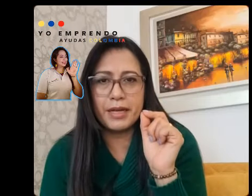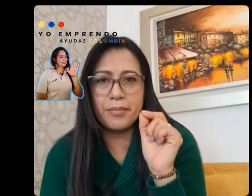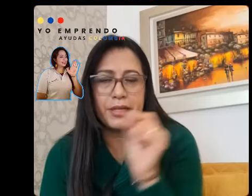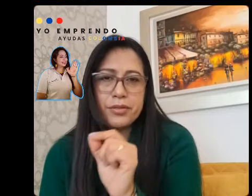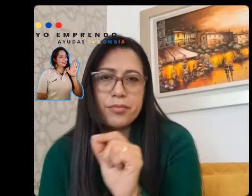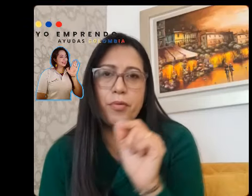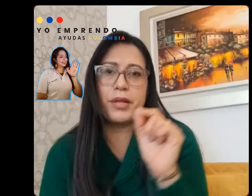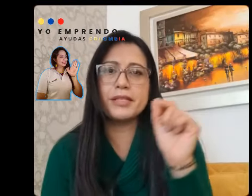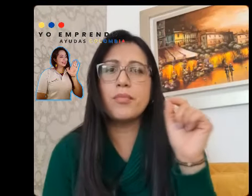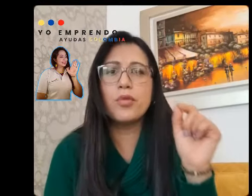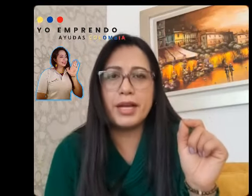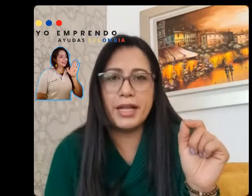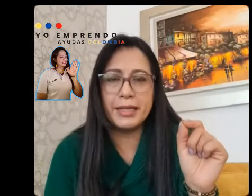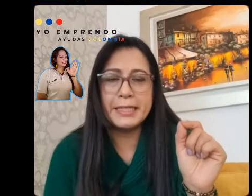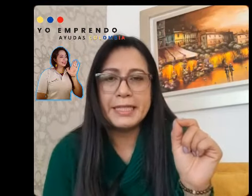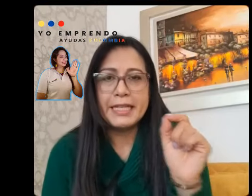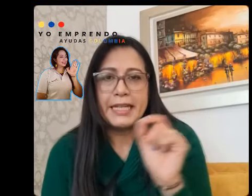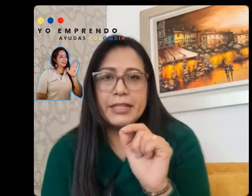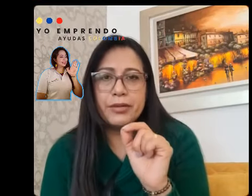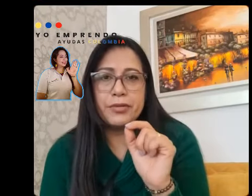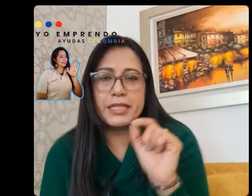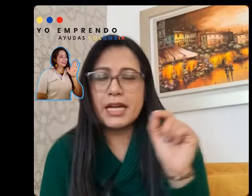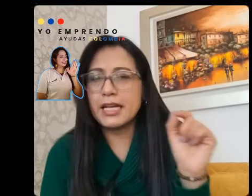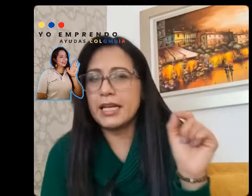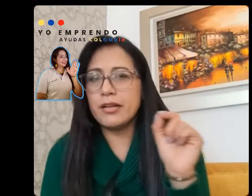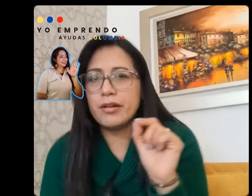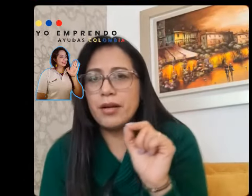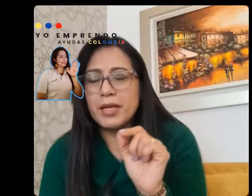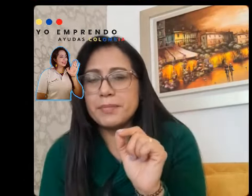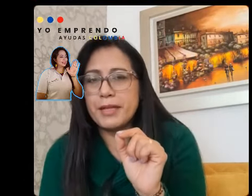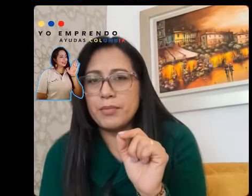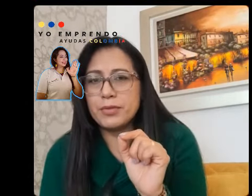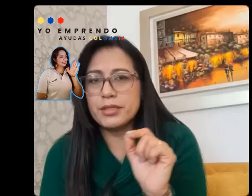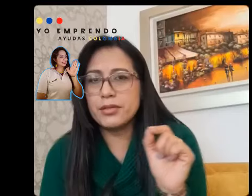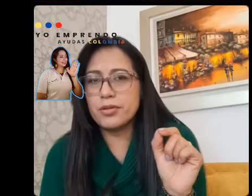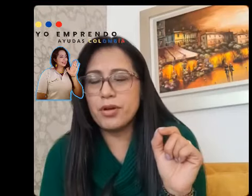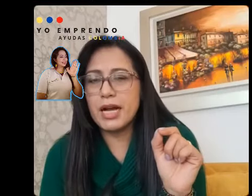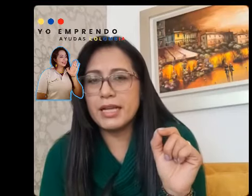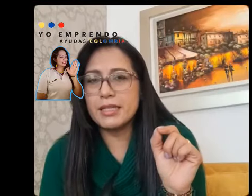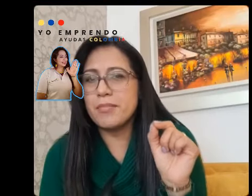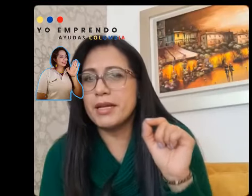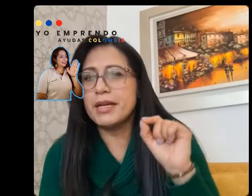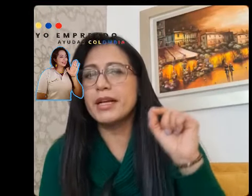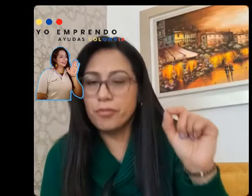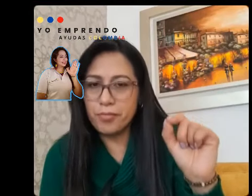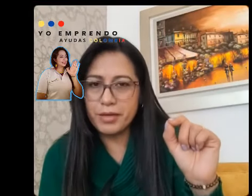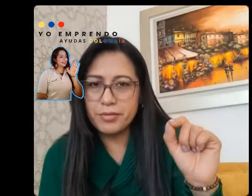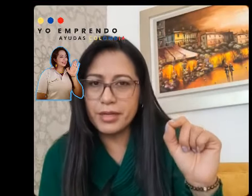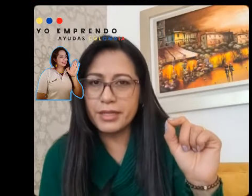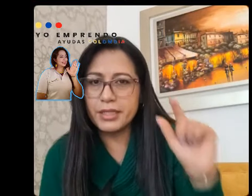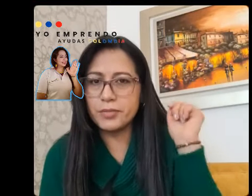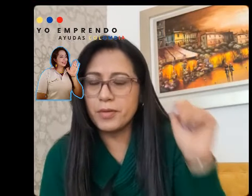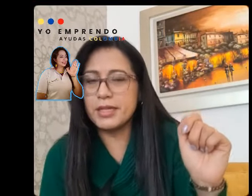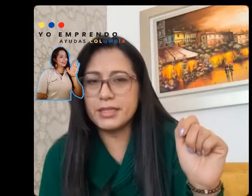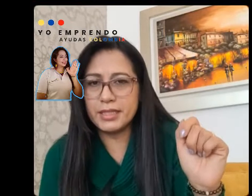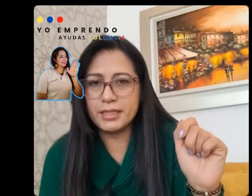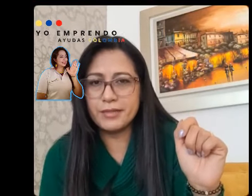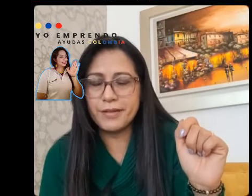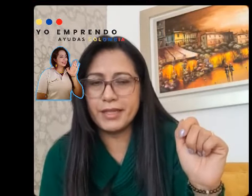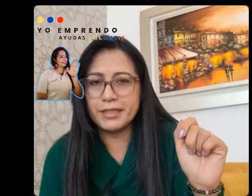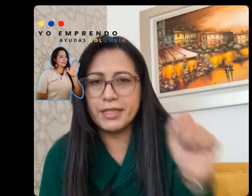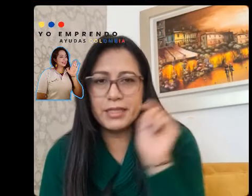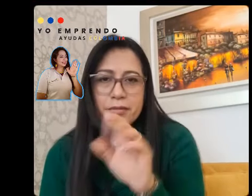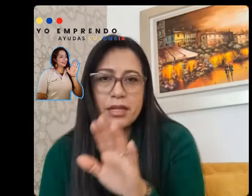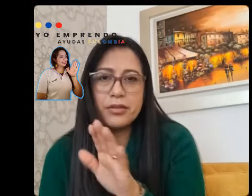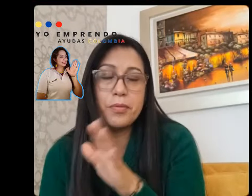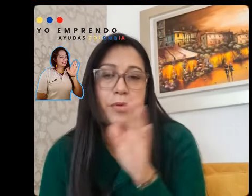una capacidad Porque esos son pobreza moderada entonces aquí lo que esperamos es que estos hogares en la medida que cumplan unos requisitos puedan acceder a esa